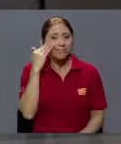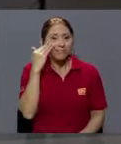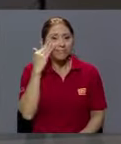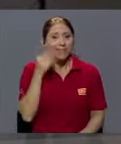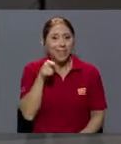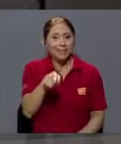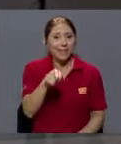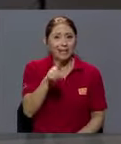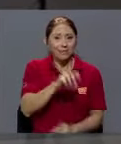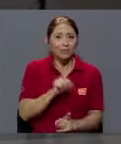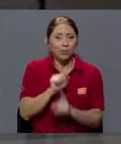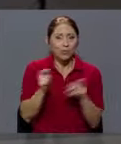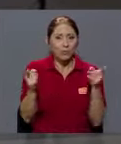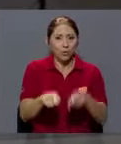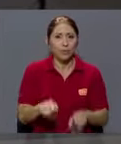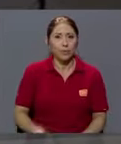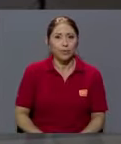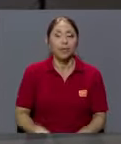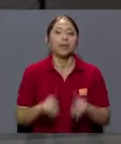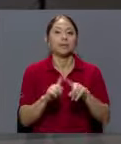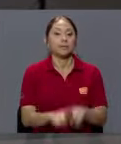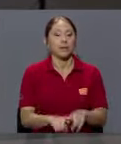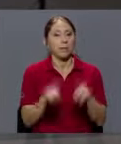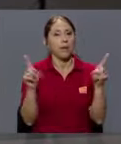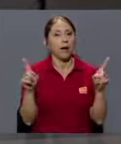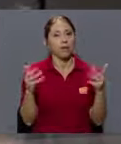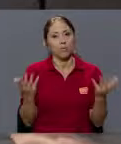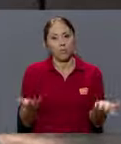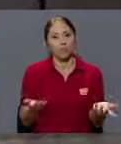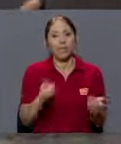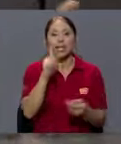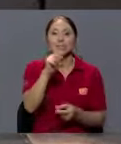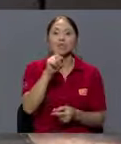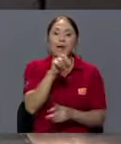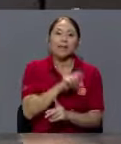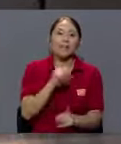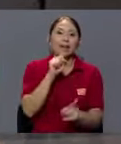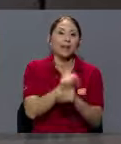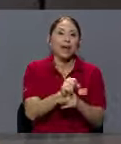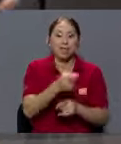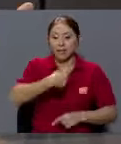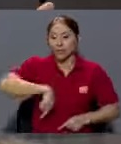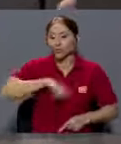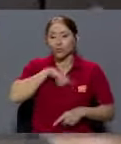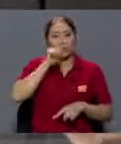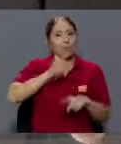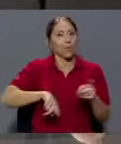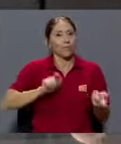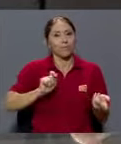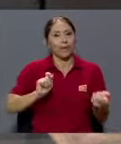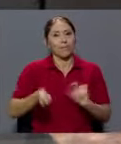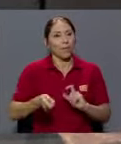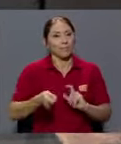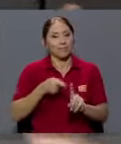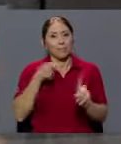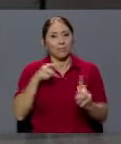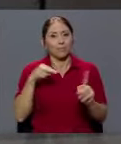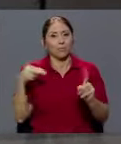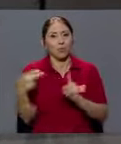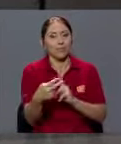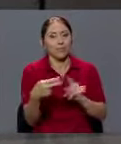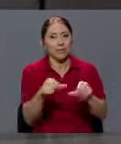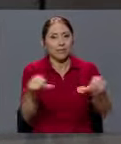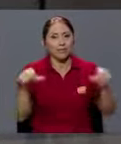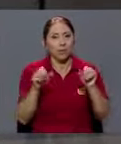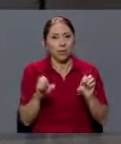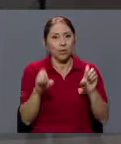ajenos a esa realidad. Sin embargo, insisto, es una realidad que tampoco nosotros podemos cambiar únicamente desde el